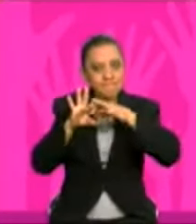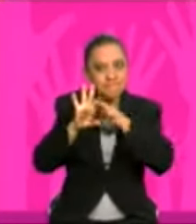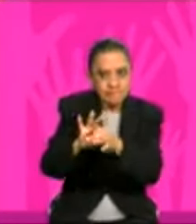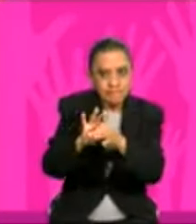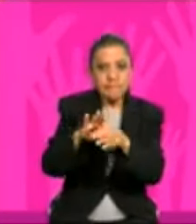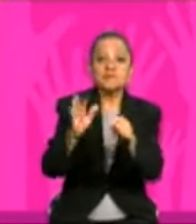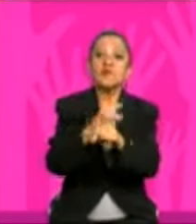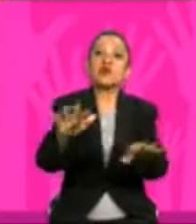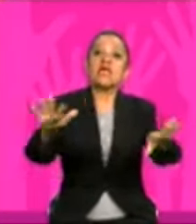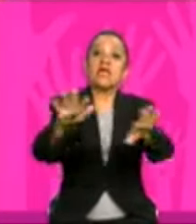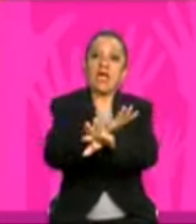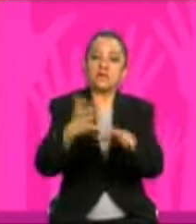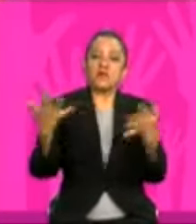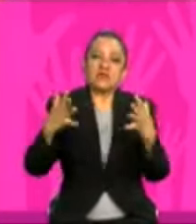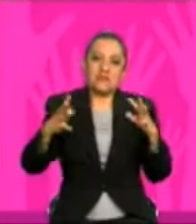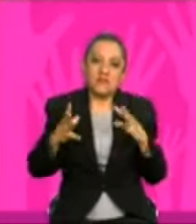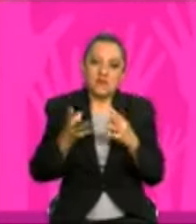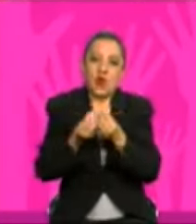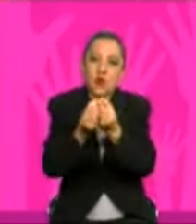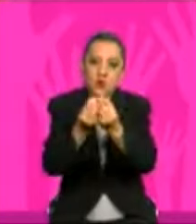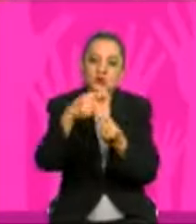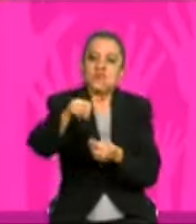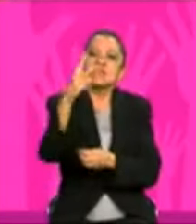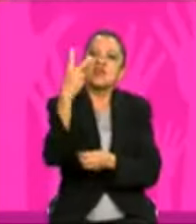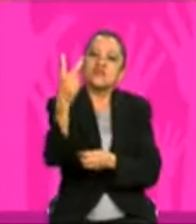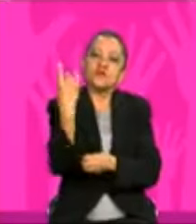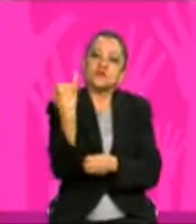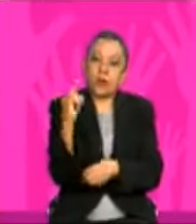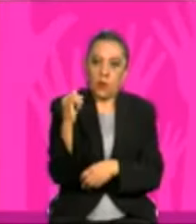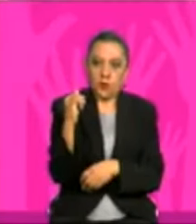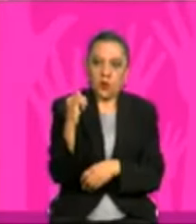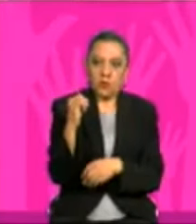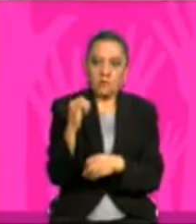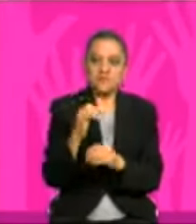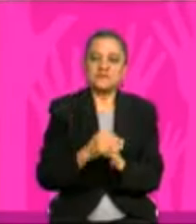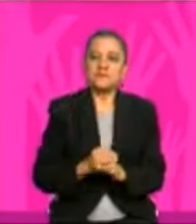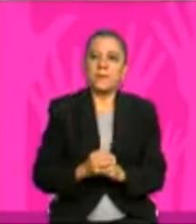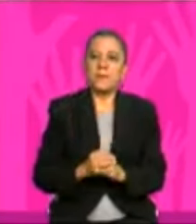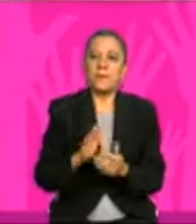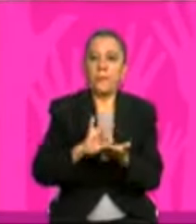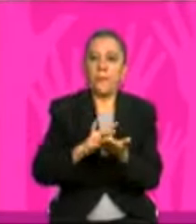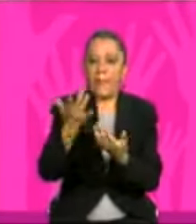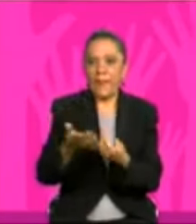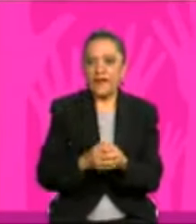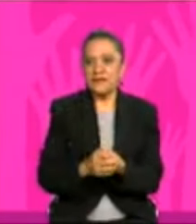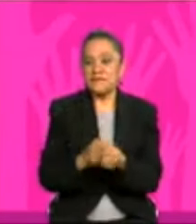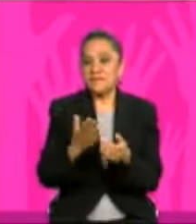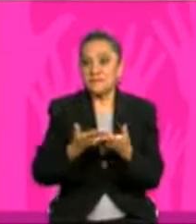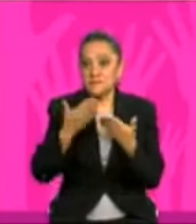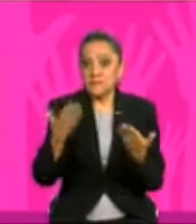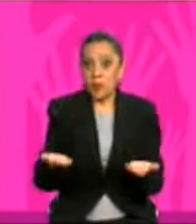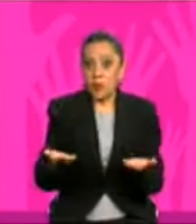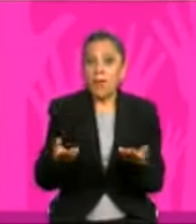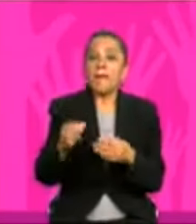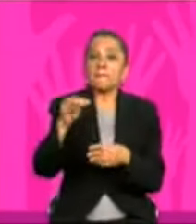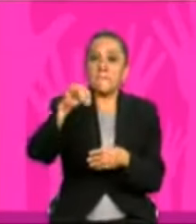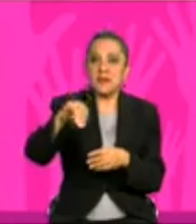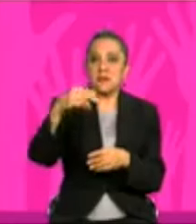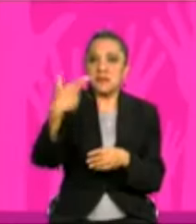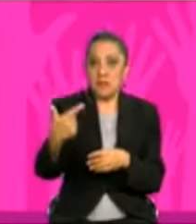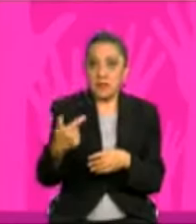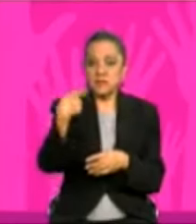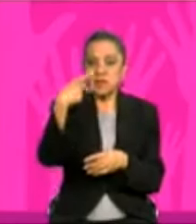cambio lo hacemos juntos este 2 de junio. Gracias, candidata. Vamos ahora con la candidata Margarita González Sarabia